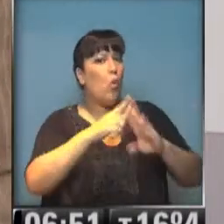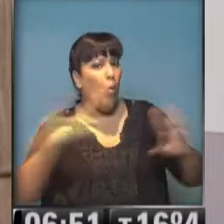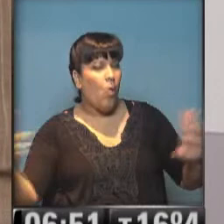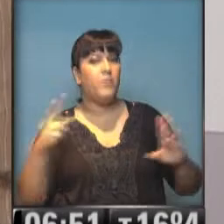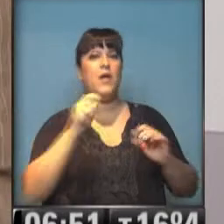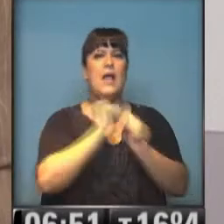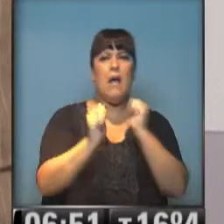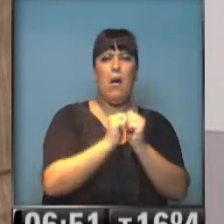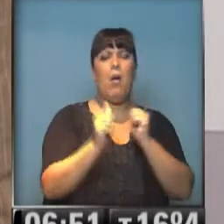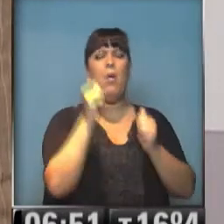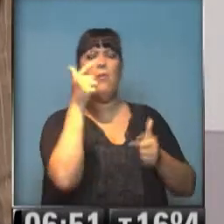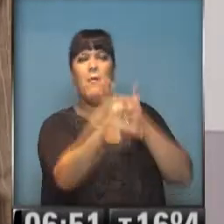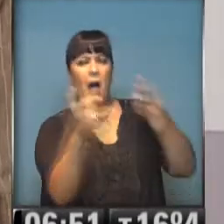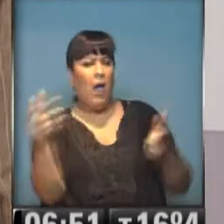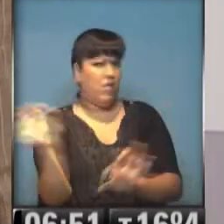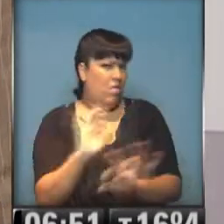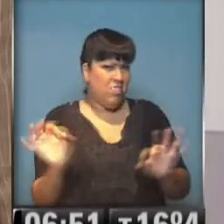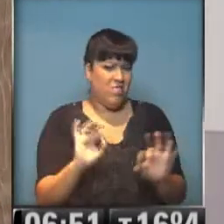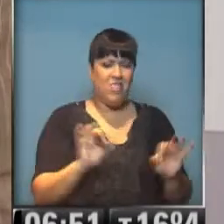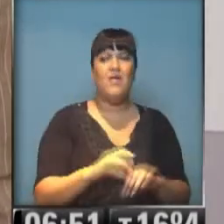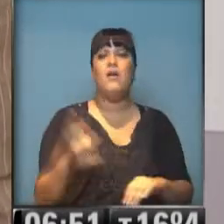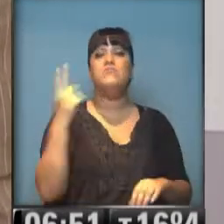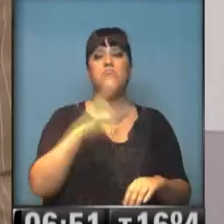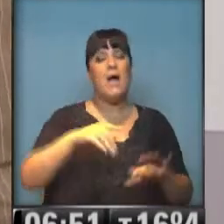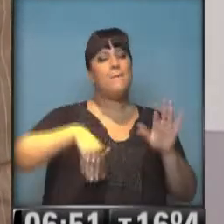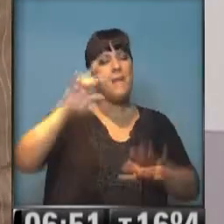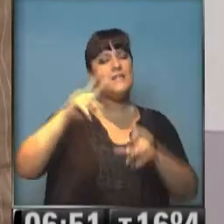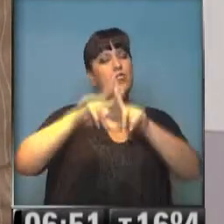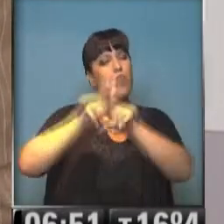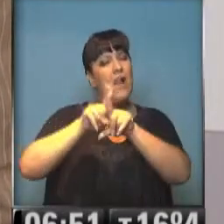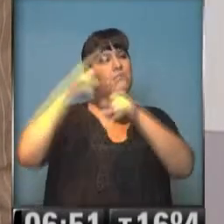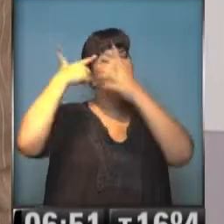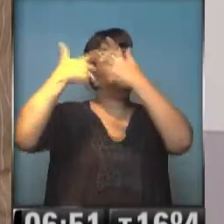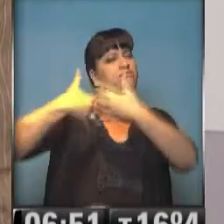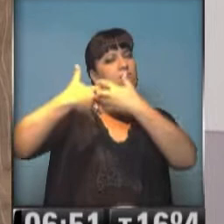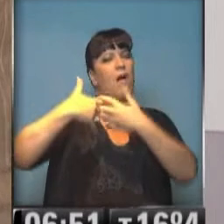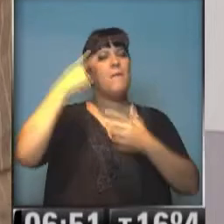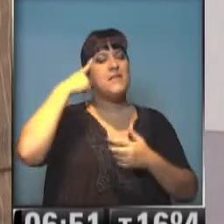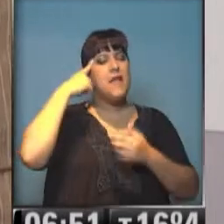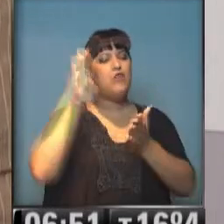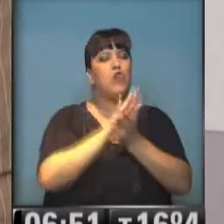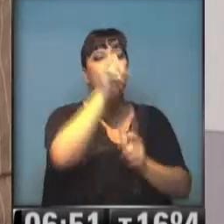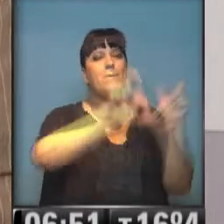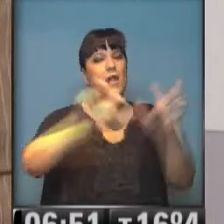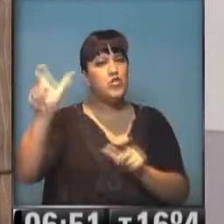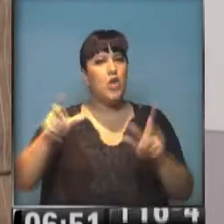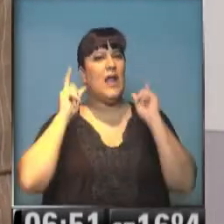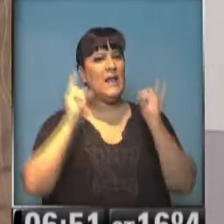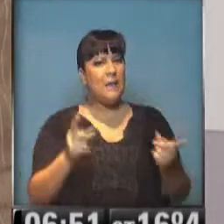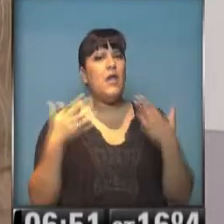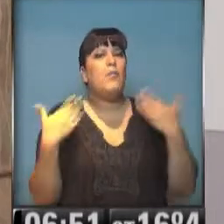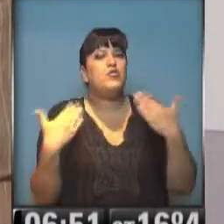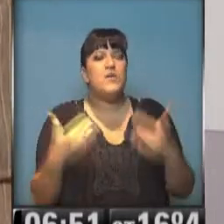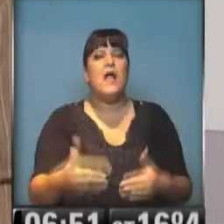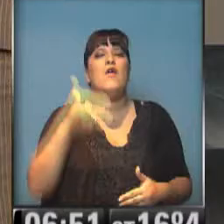vayan a matar marcianos ni nada por el estilo, sino sobre todo para reflexionar sobre cómo somos nosotros y cuáles son las posibilidades que tenemos en nuestro